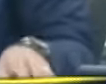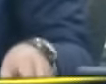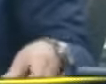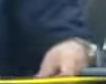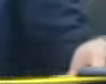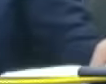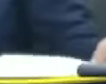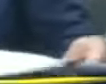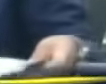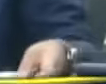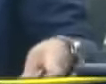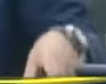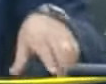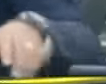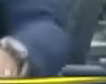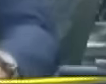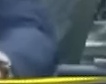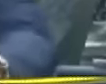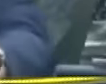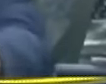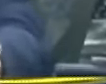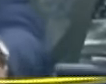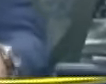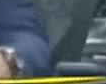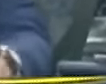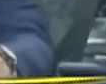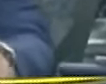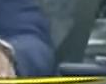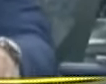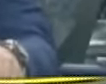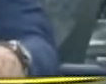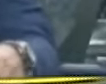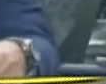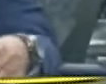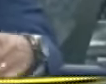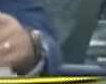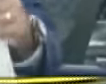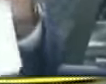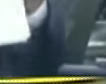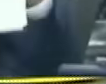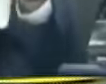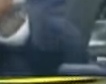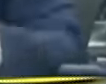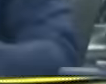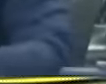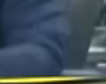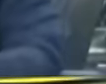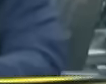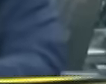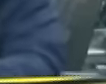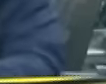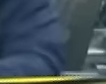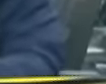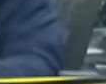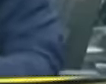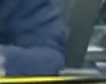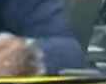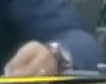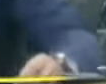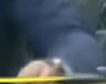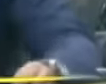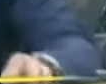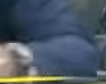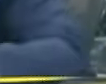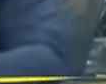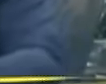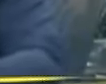quiero manifestar el agradecimiento de toda la delegación venezolana por